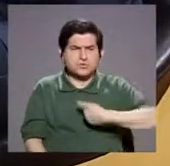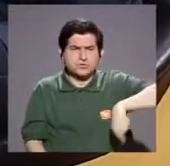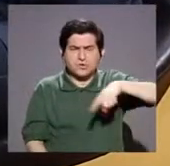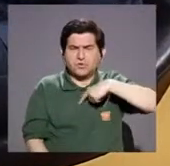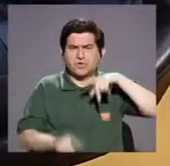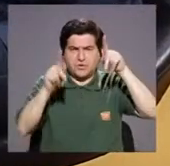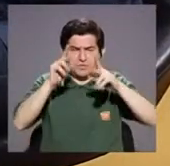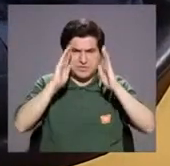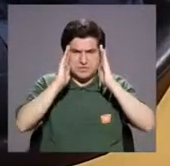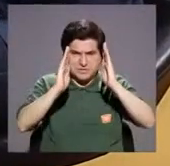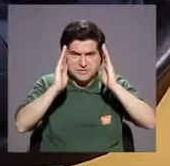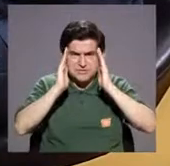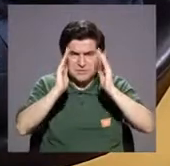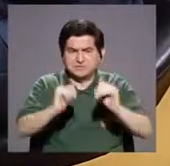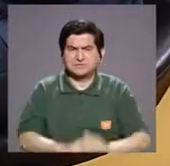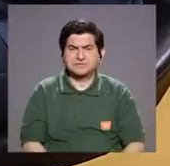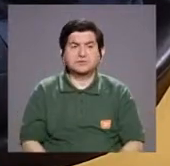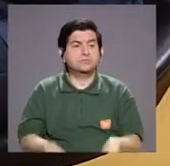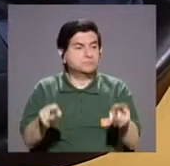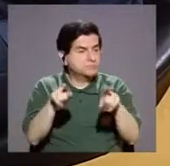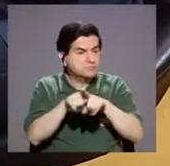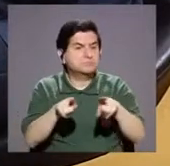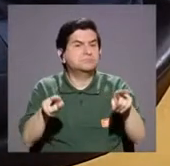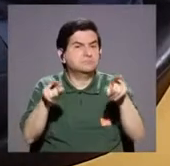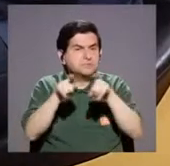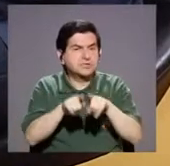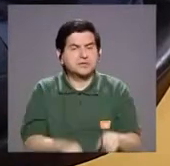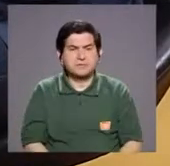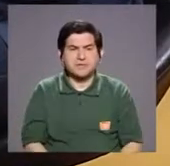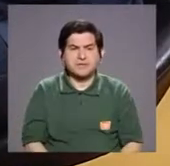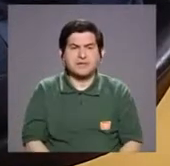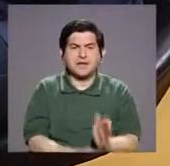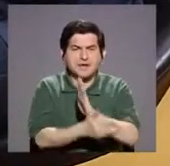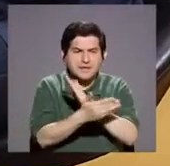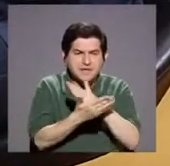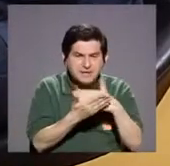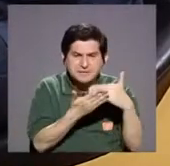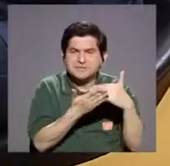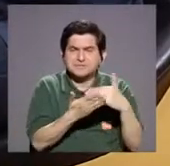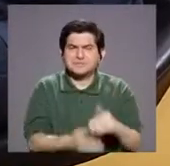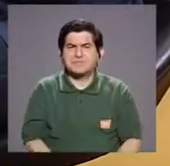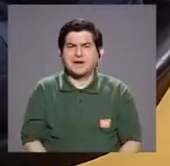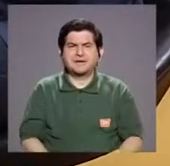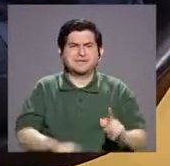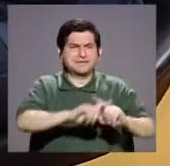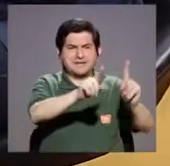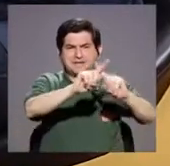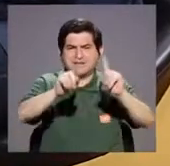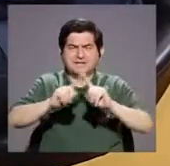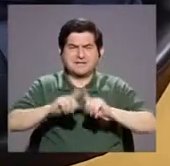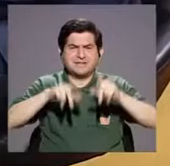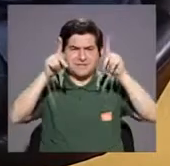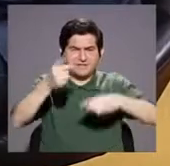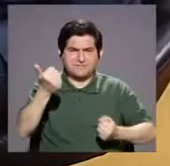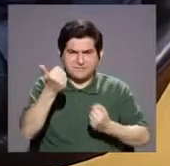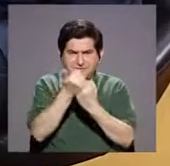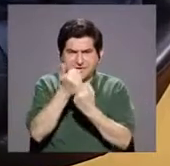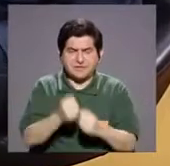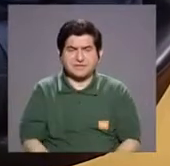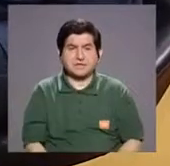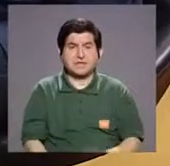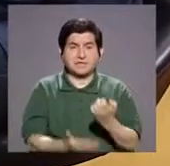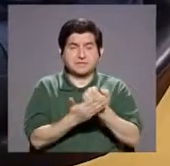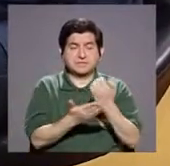audiencia nuestra ciudadanía sino también están en el auspicio de un montón de personas vea que para hacer posible